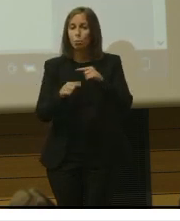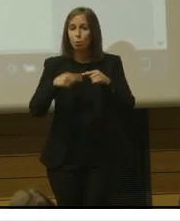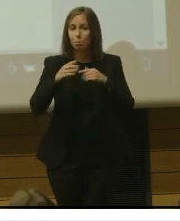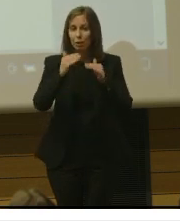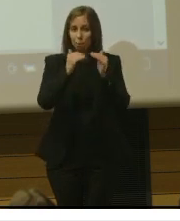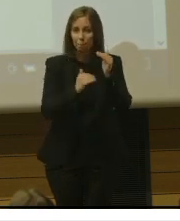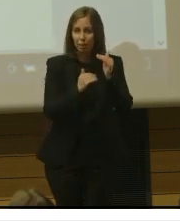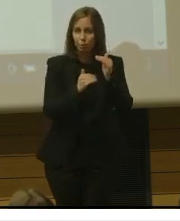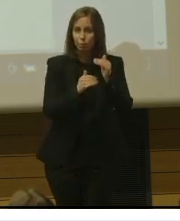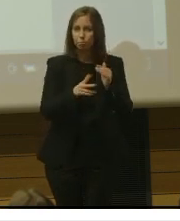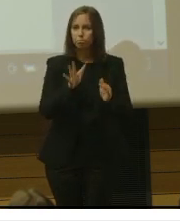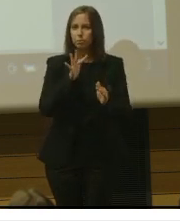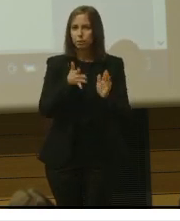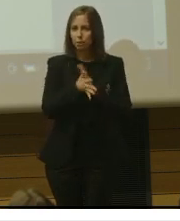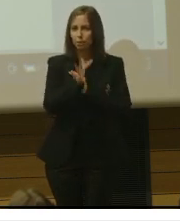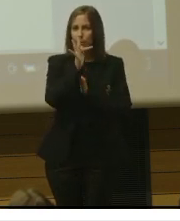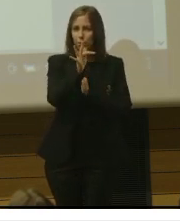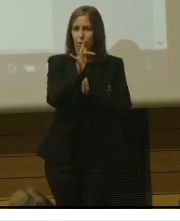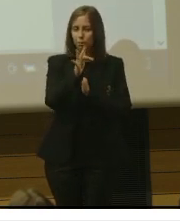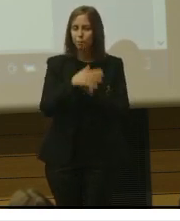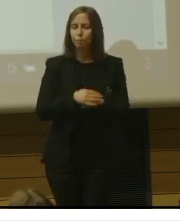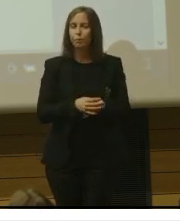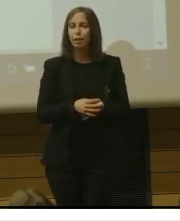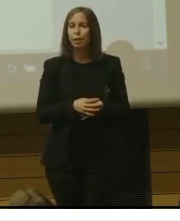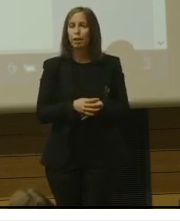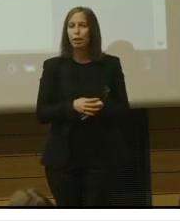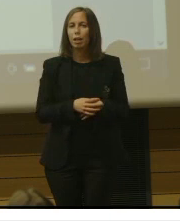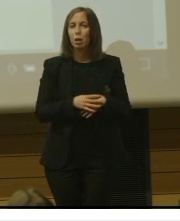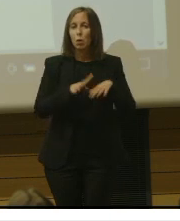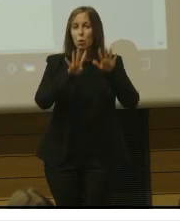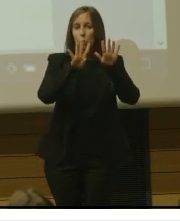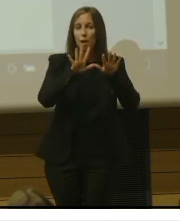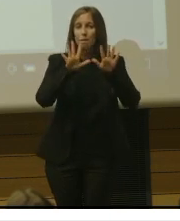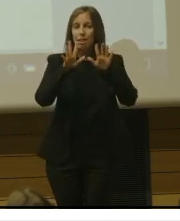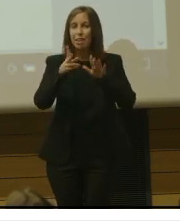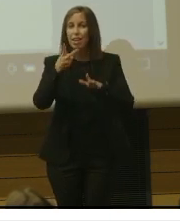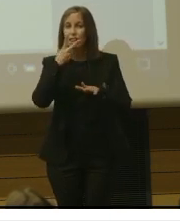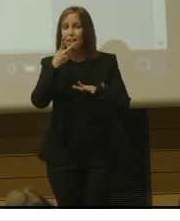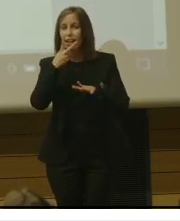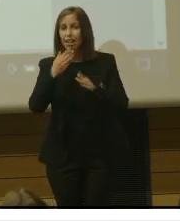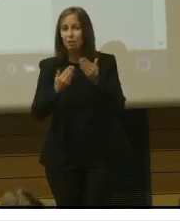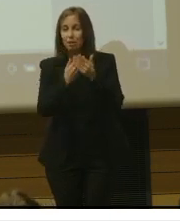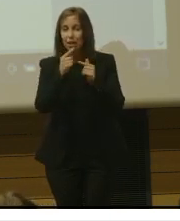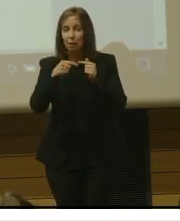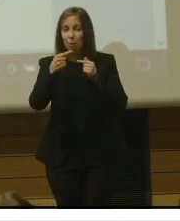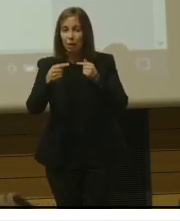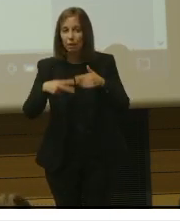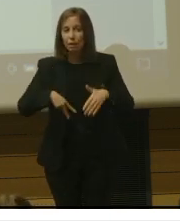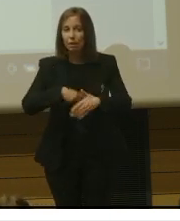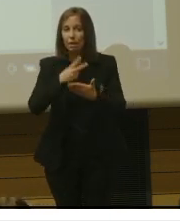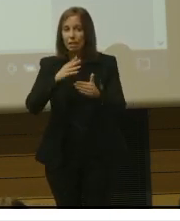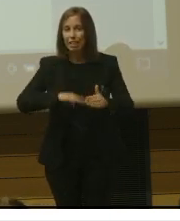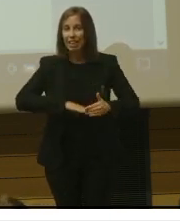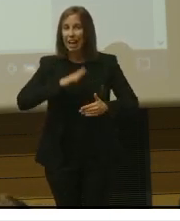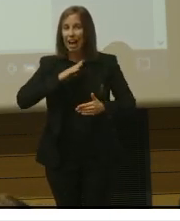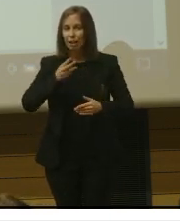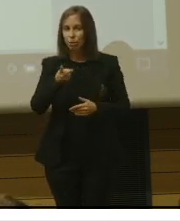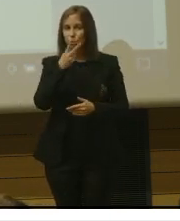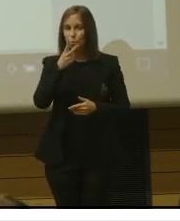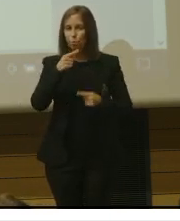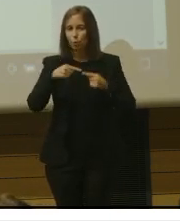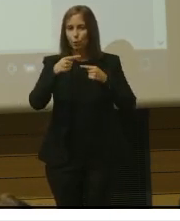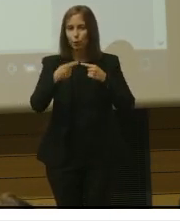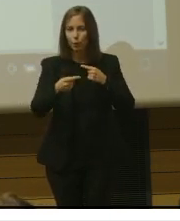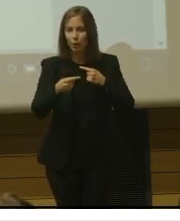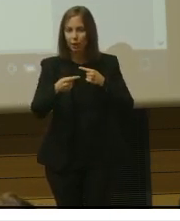Y en general sí que pues como veis fuman entre 9 y 10 cigarrillos al día, llevan 17 años consumiendo de forma regular y ya tienen un nivel de